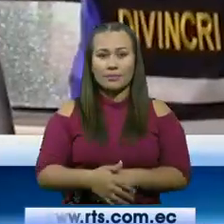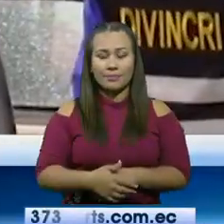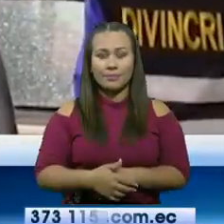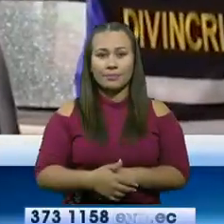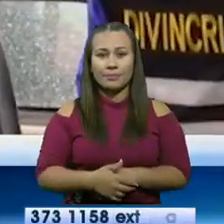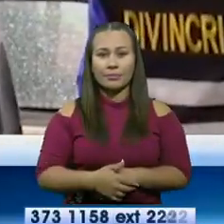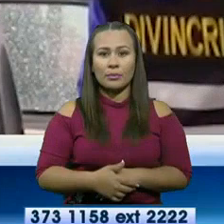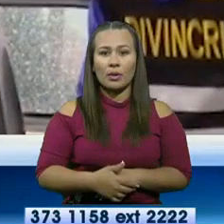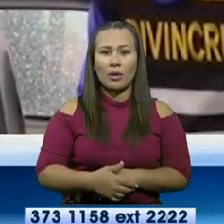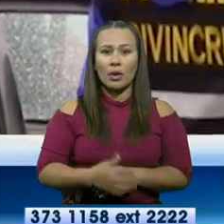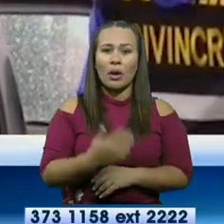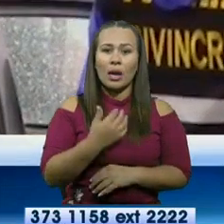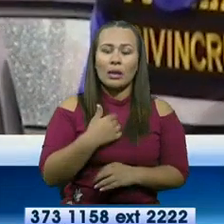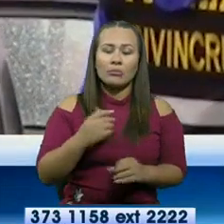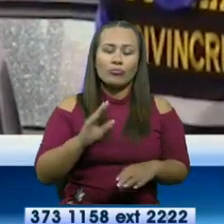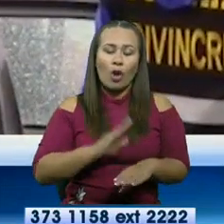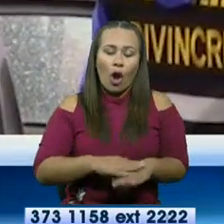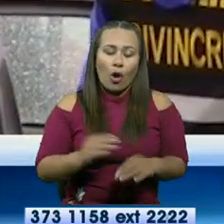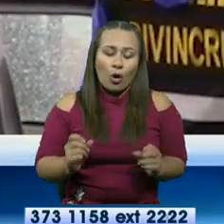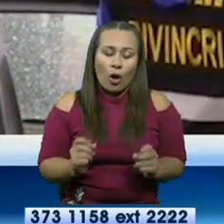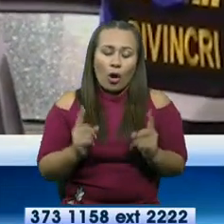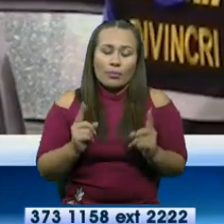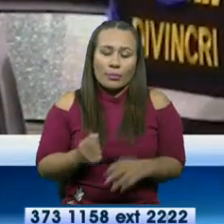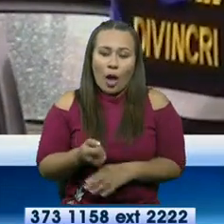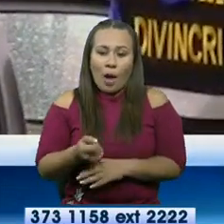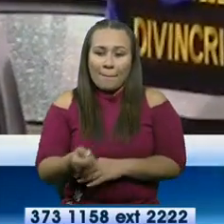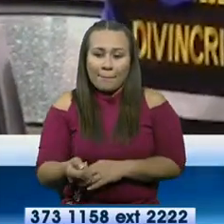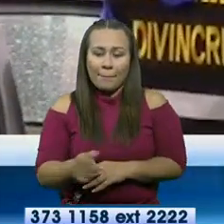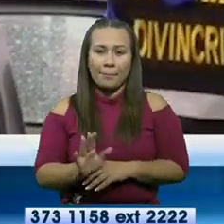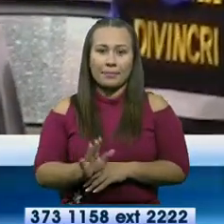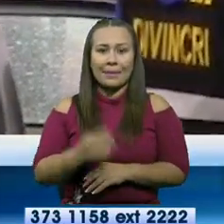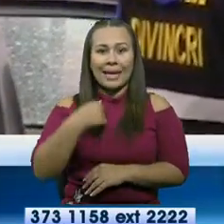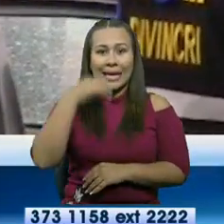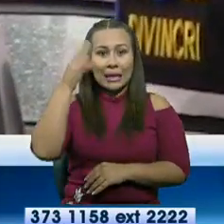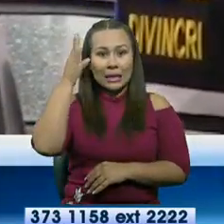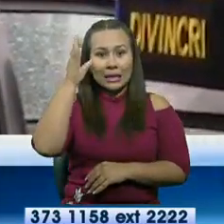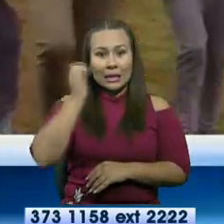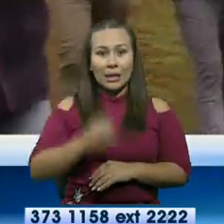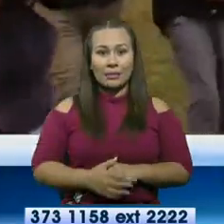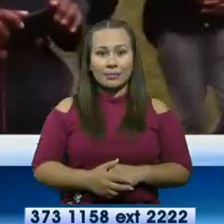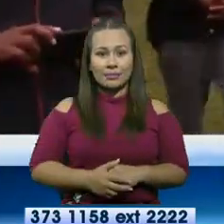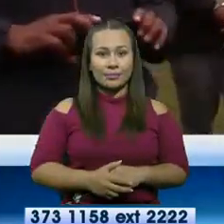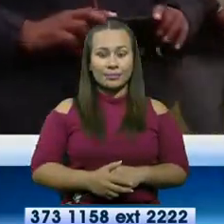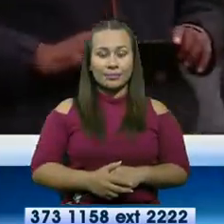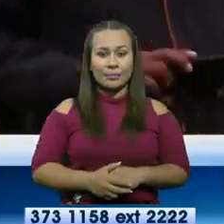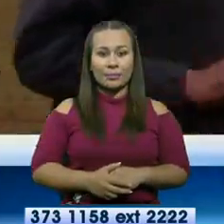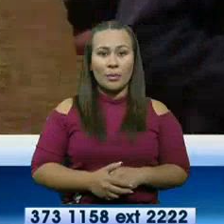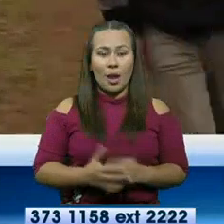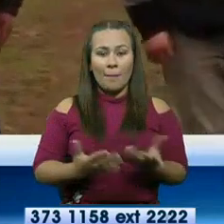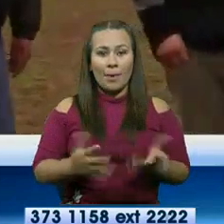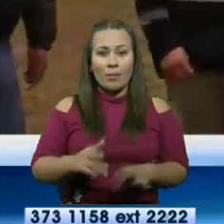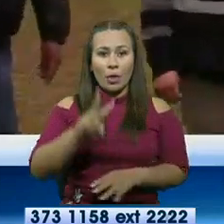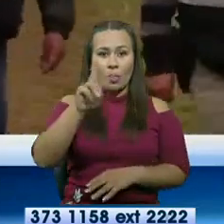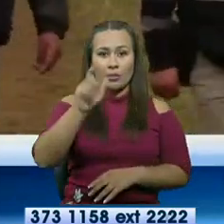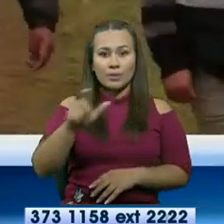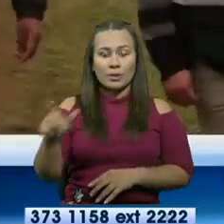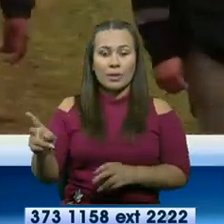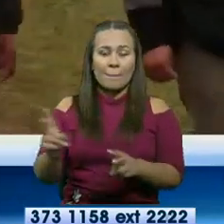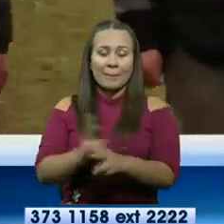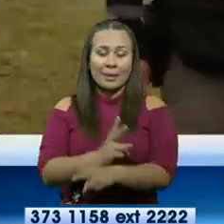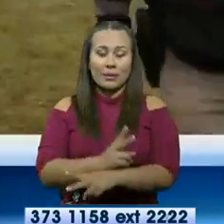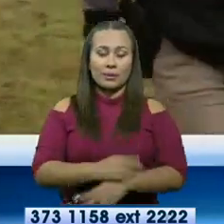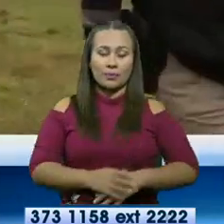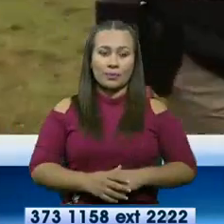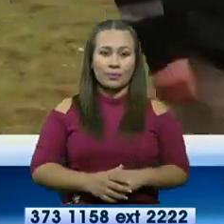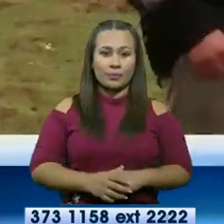caso de un homicidio doloso, podría, no se descarta, de un homicidio calificado, abandono de personas en peligro. Porque